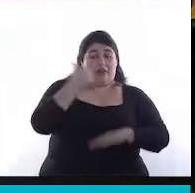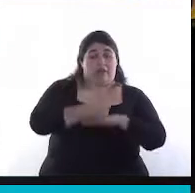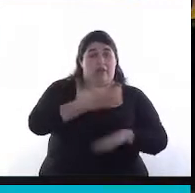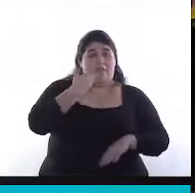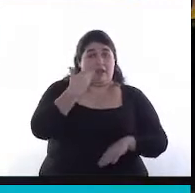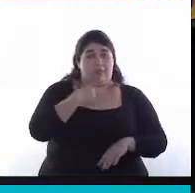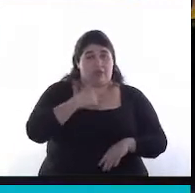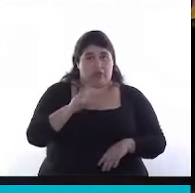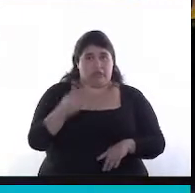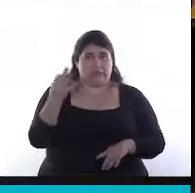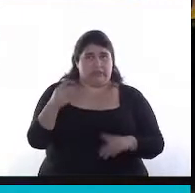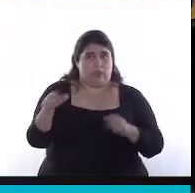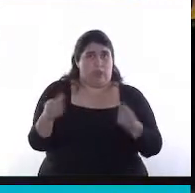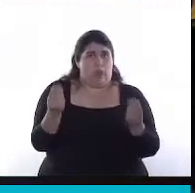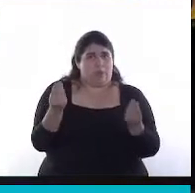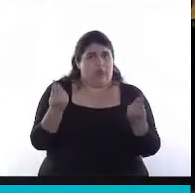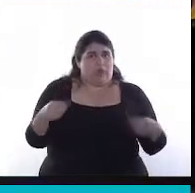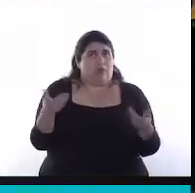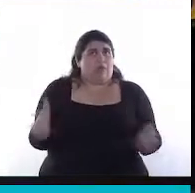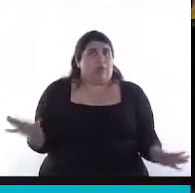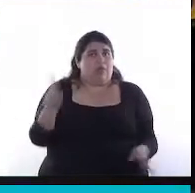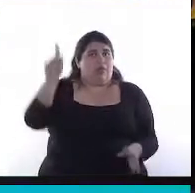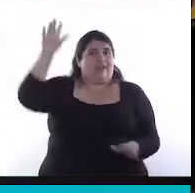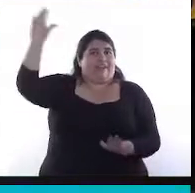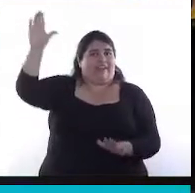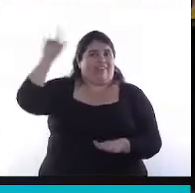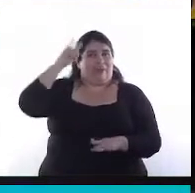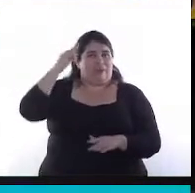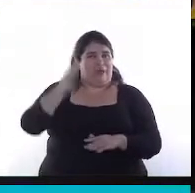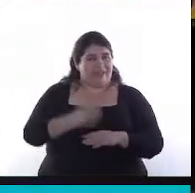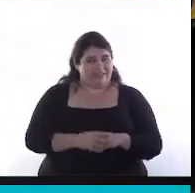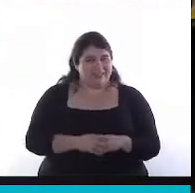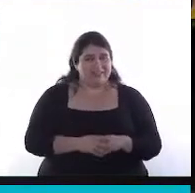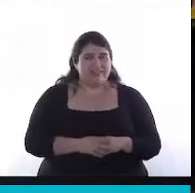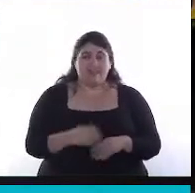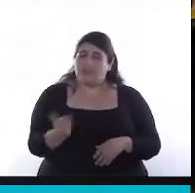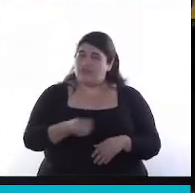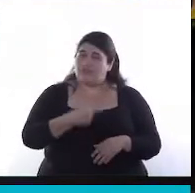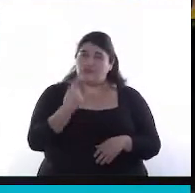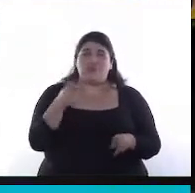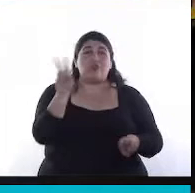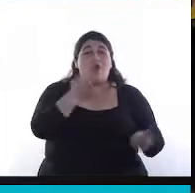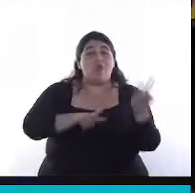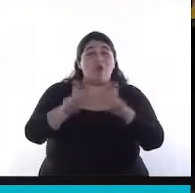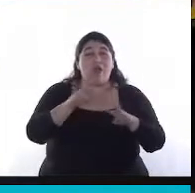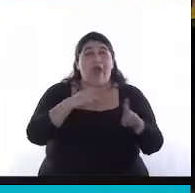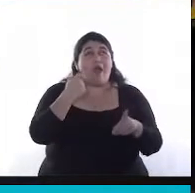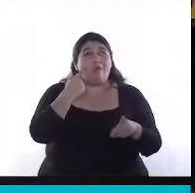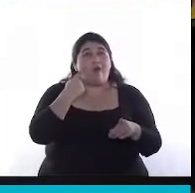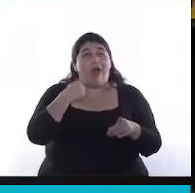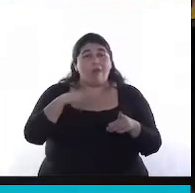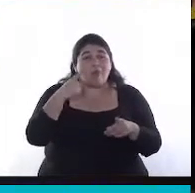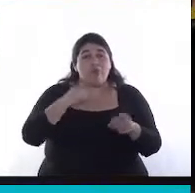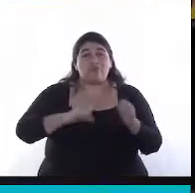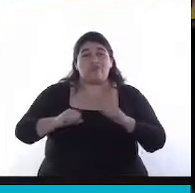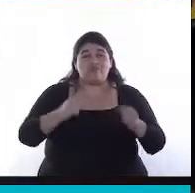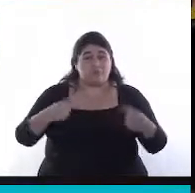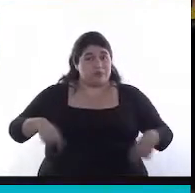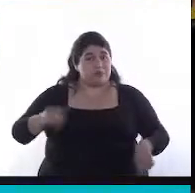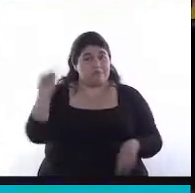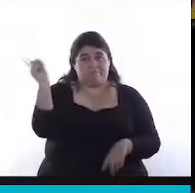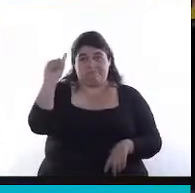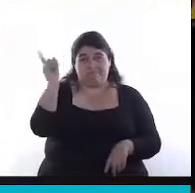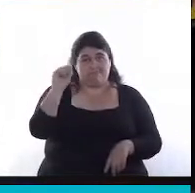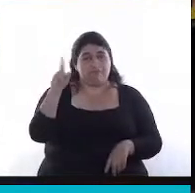en la detención tenía de un y abre esta declaración nosotros no buscamos impunidad lo que buscamos